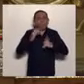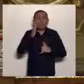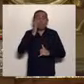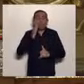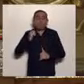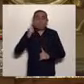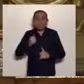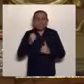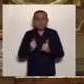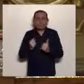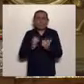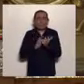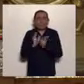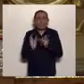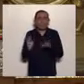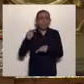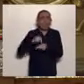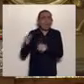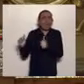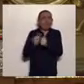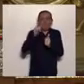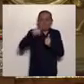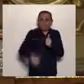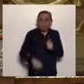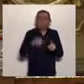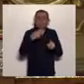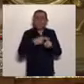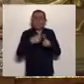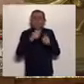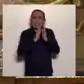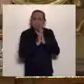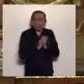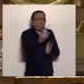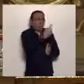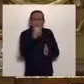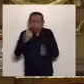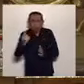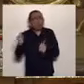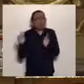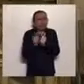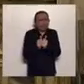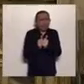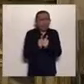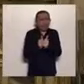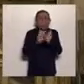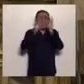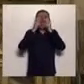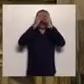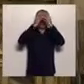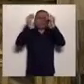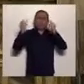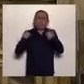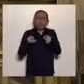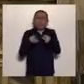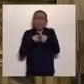buen Pastor resucitado nos acompañe en esta celebración y esté con cada uno de ustedes.